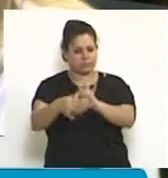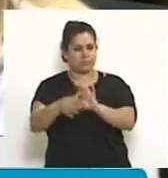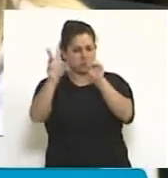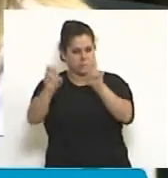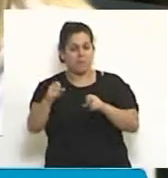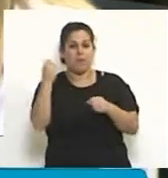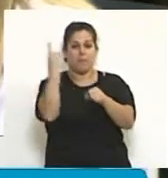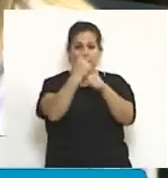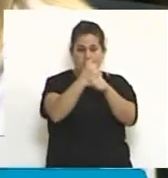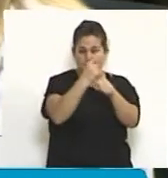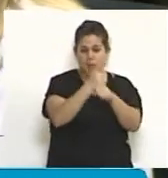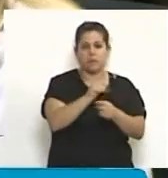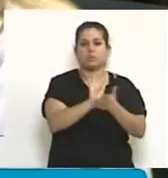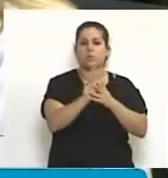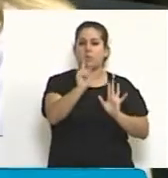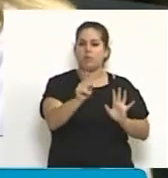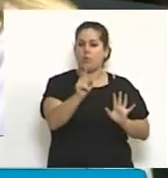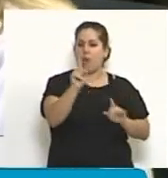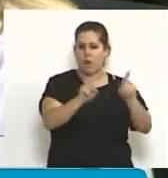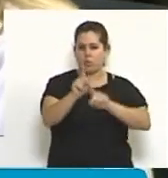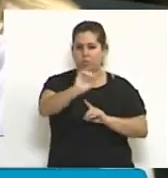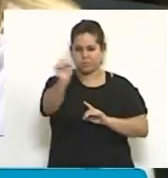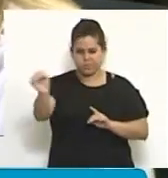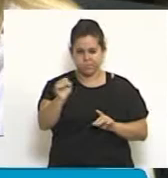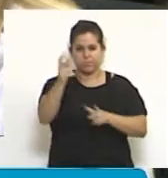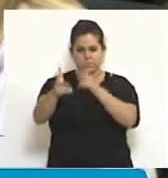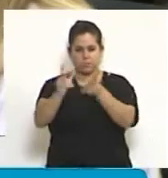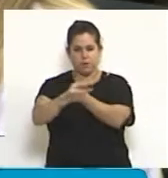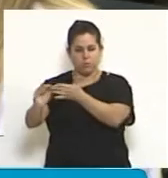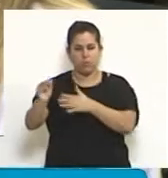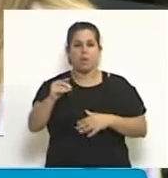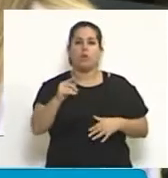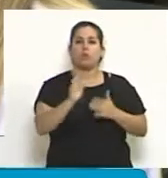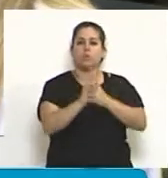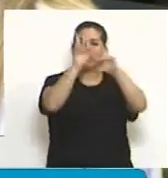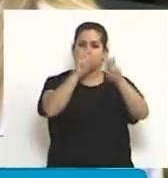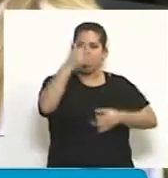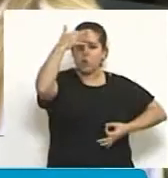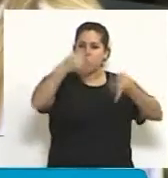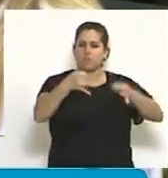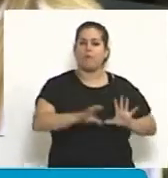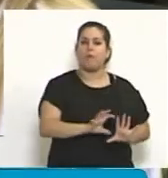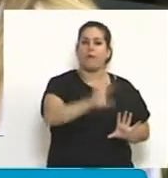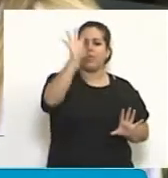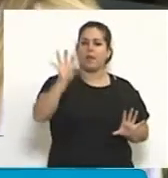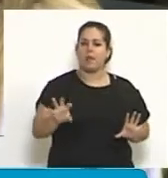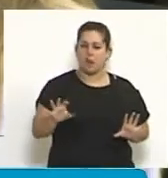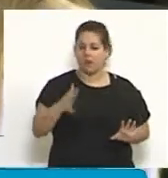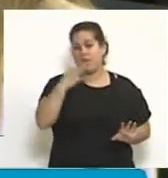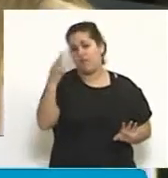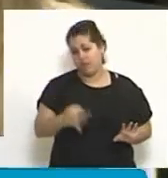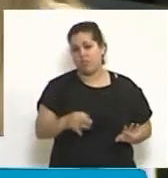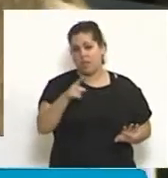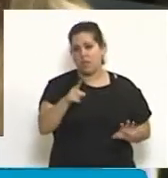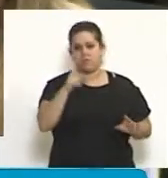La primera, creo que fue planteada también por algunos colegas, tiene que ver con una justicia federal que es sin ninguna